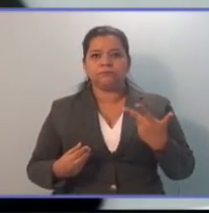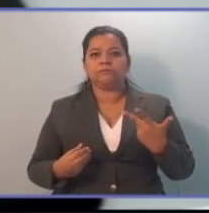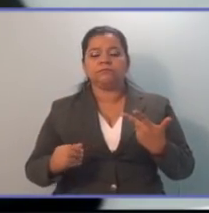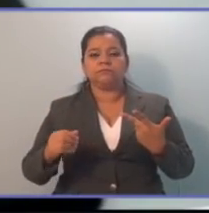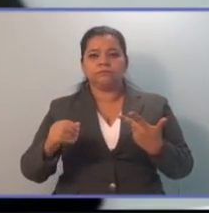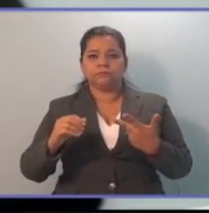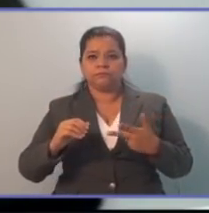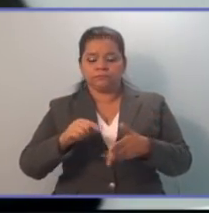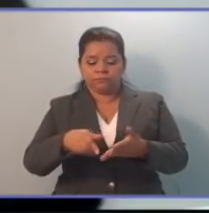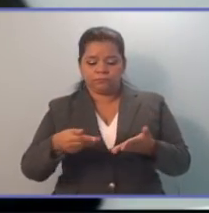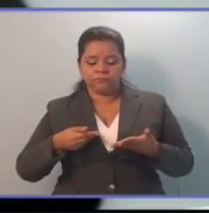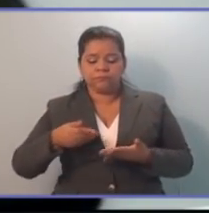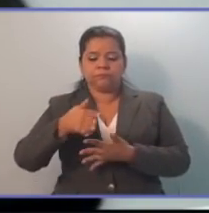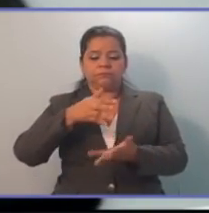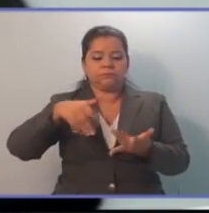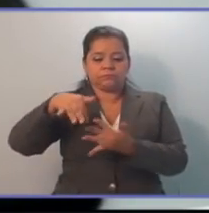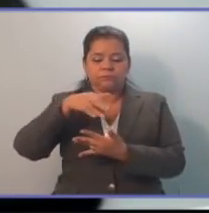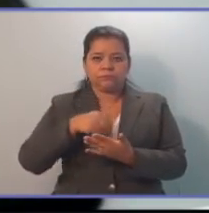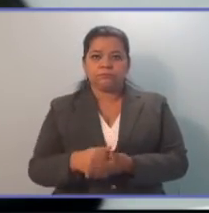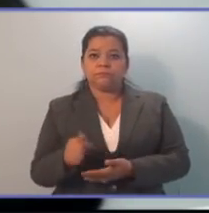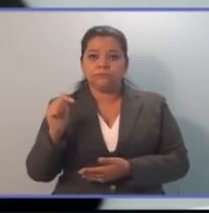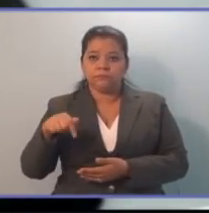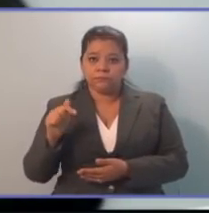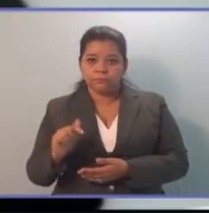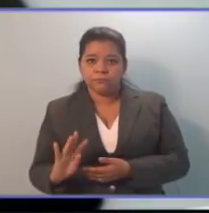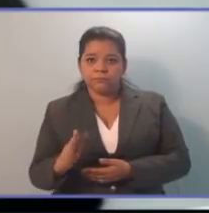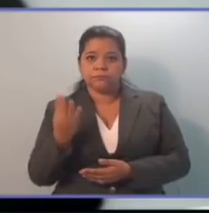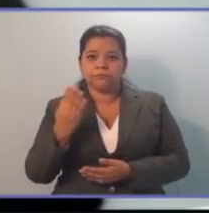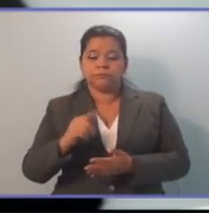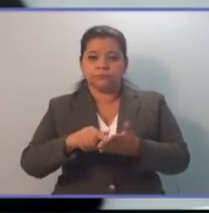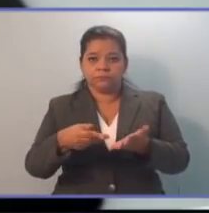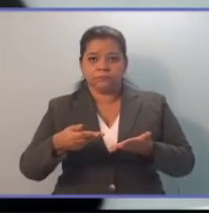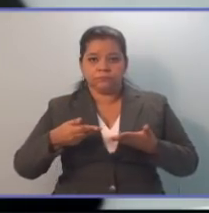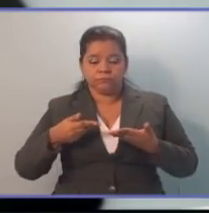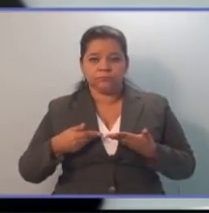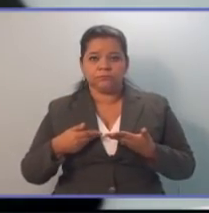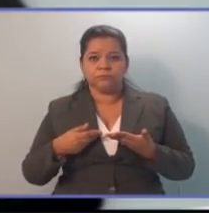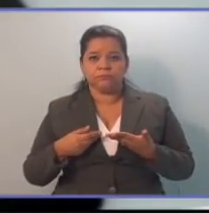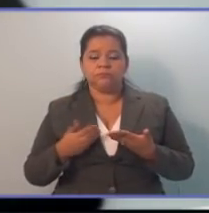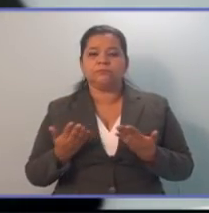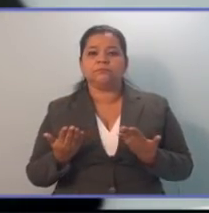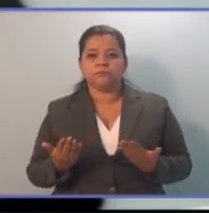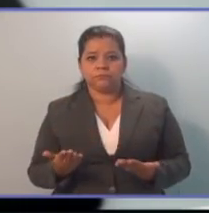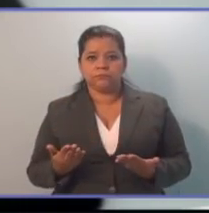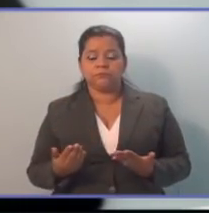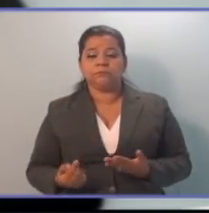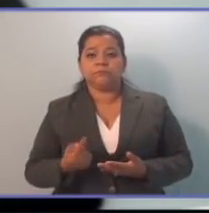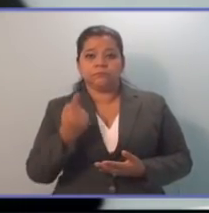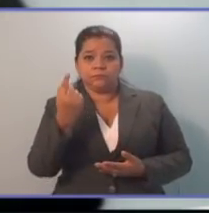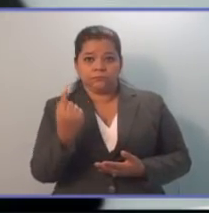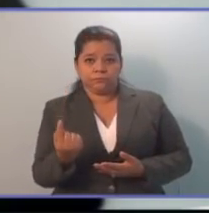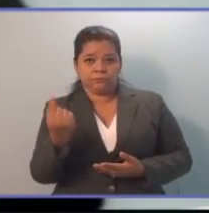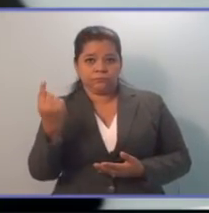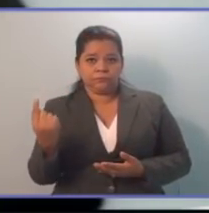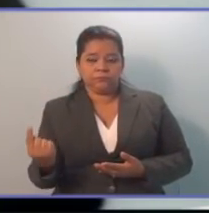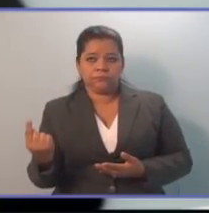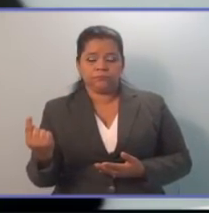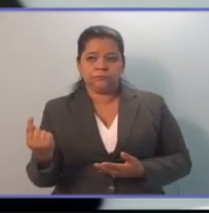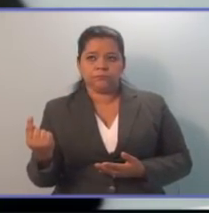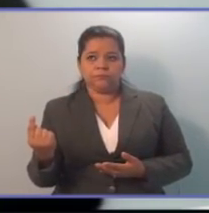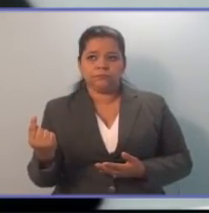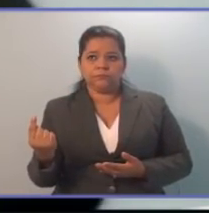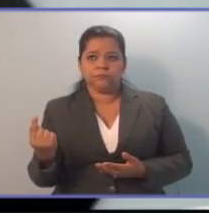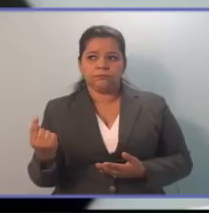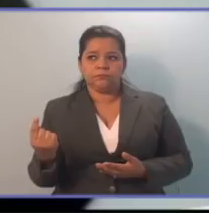medio ambiente, y hoy de cuarta generación se habla ya propiamente de los que van a estar a nivel